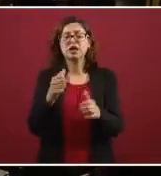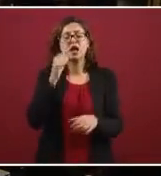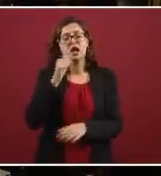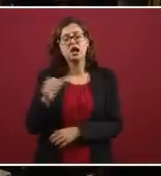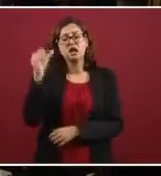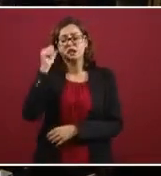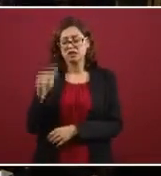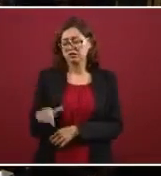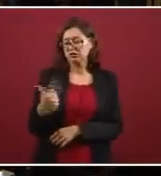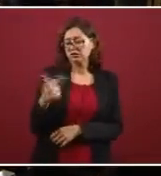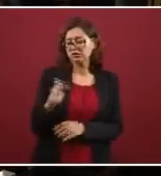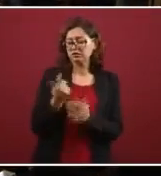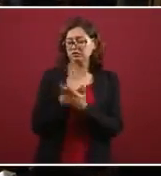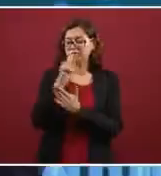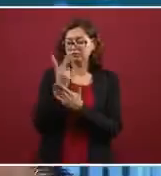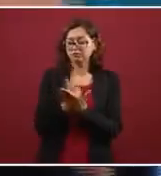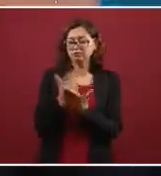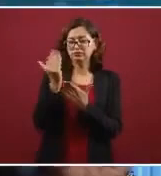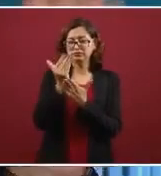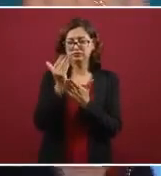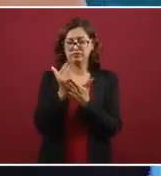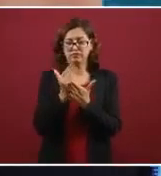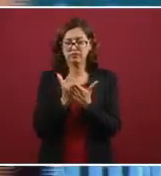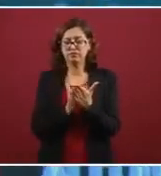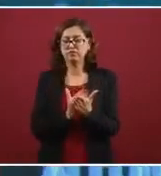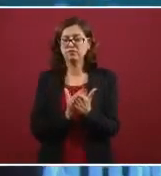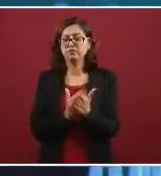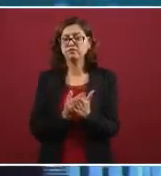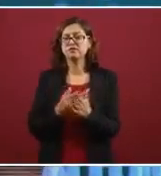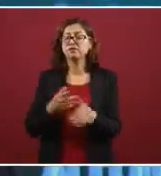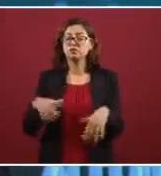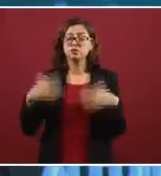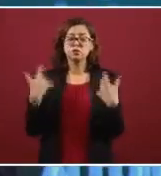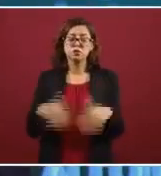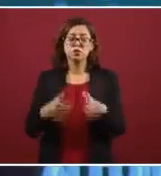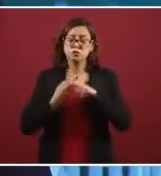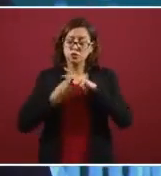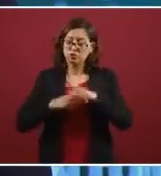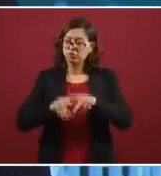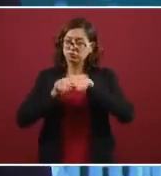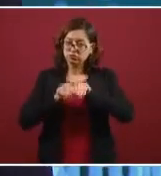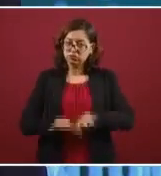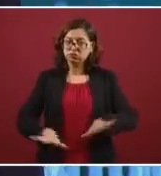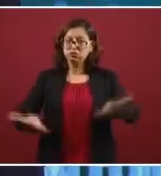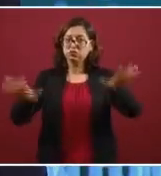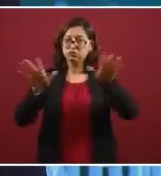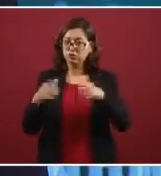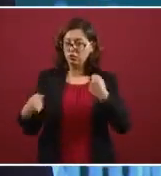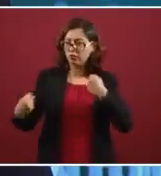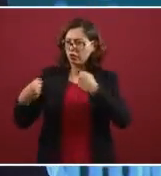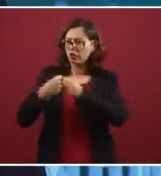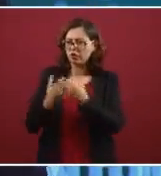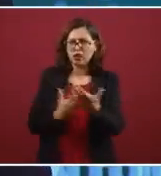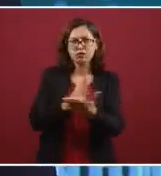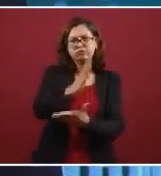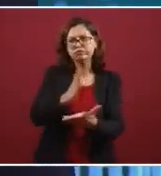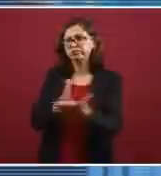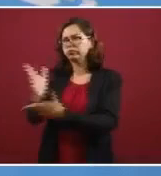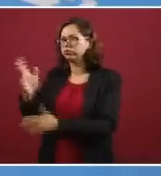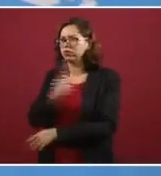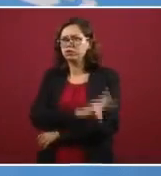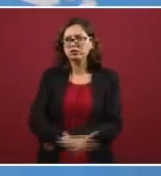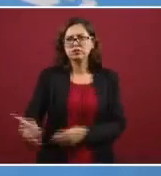programas que ustedes han puesto en marcha y que trascienden fronteras y territorios y que realmente hoy alcanzan a